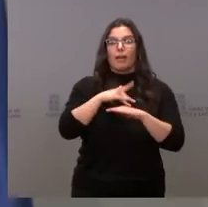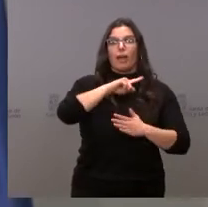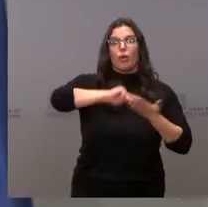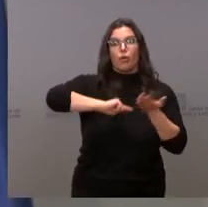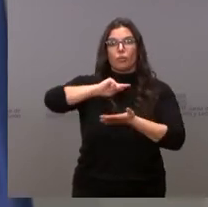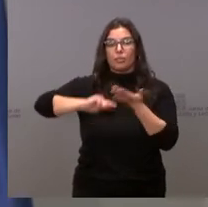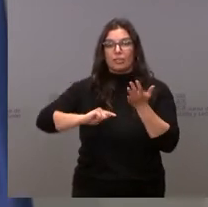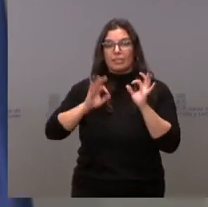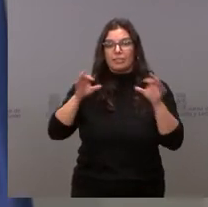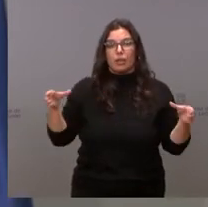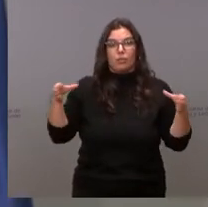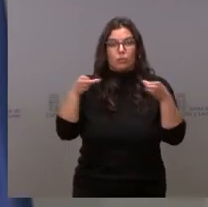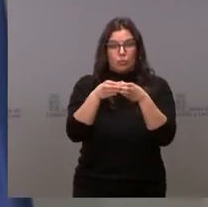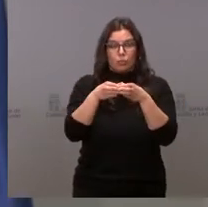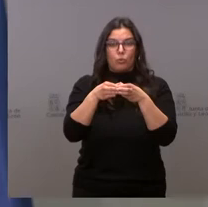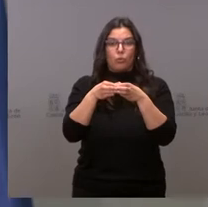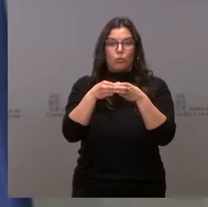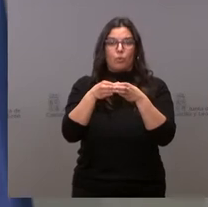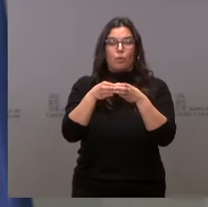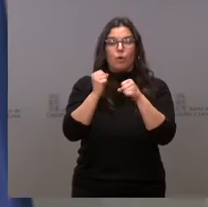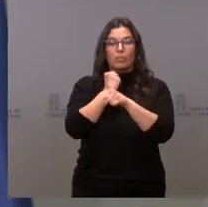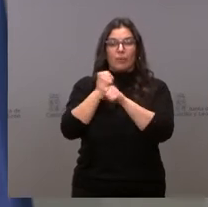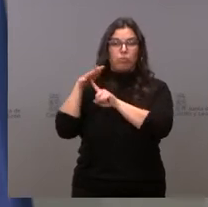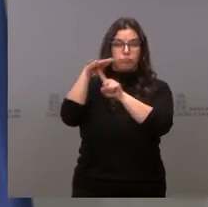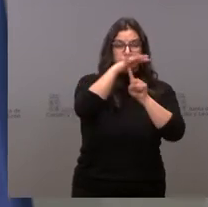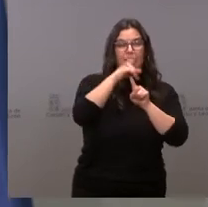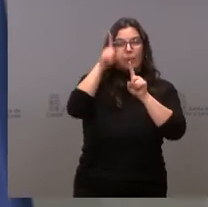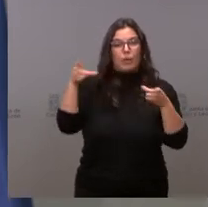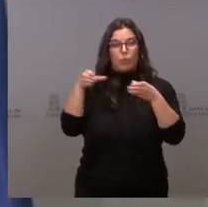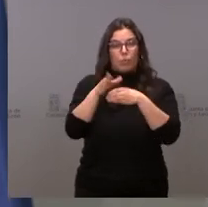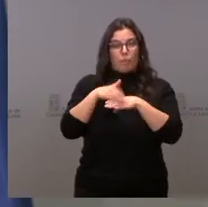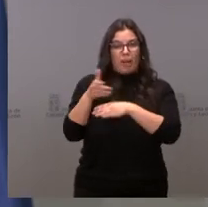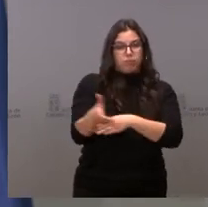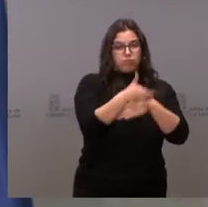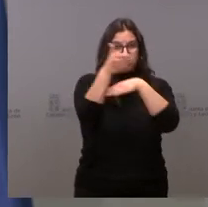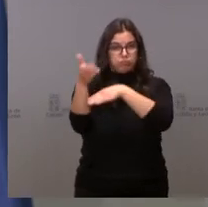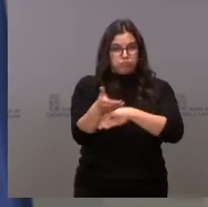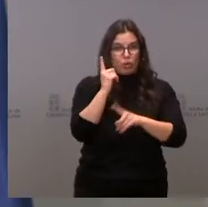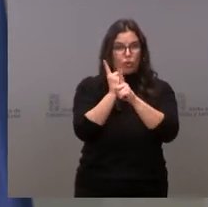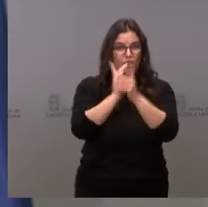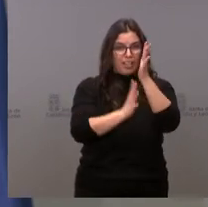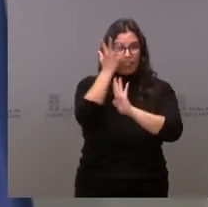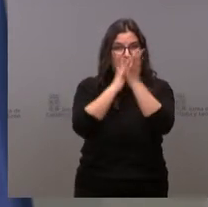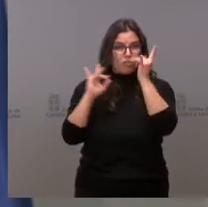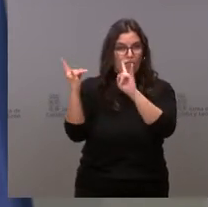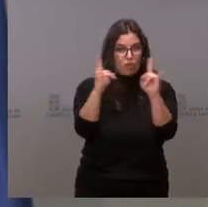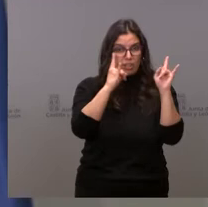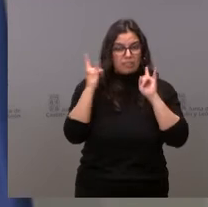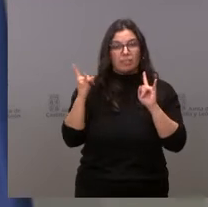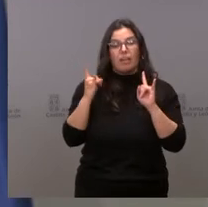de cuadrillas helitransportadas y retenes para la lucha contra incendios forestales se une a las